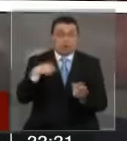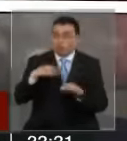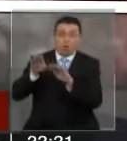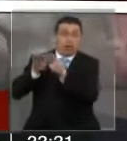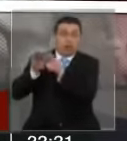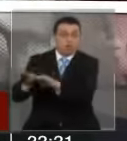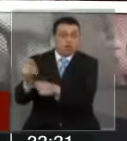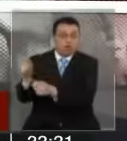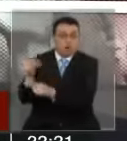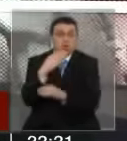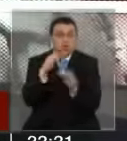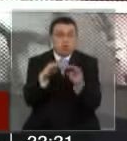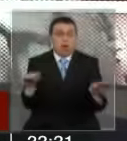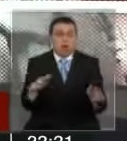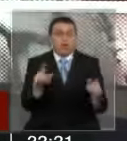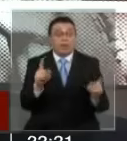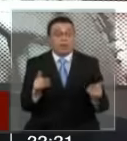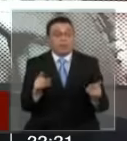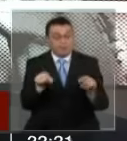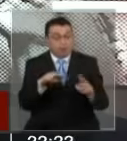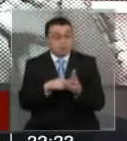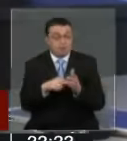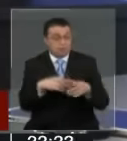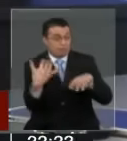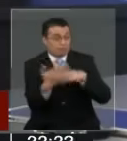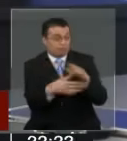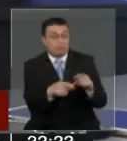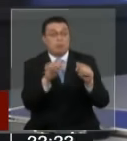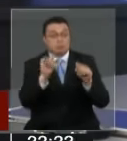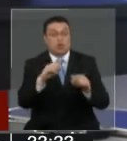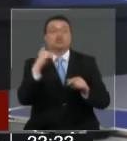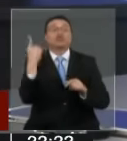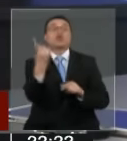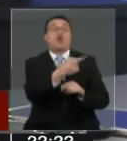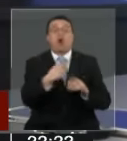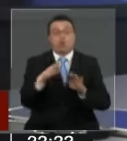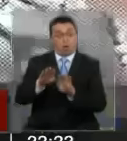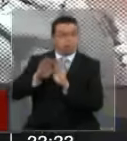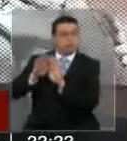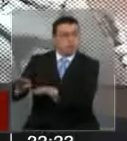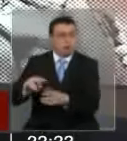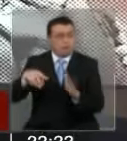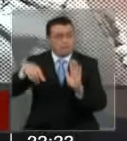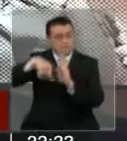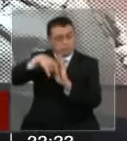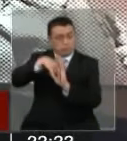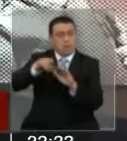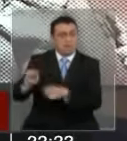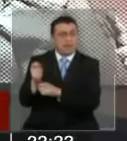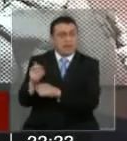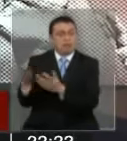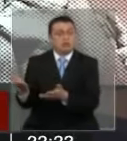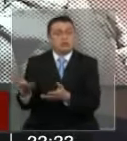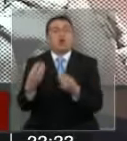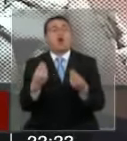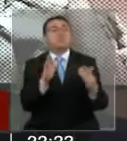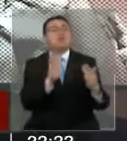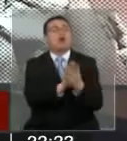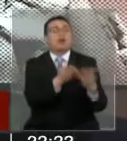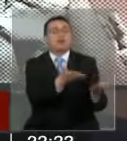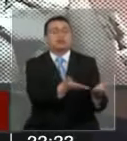movimiento. Entonces hay un problema que no solo es de orden público, sino que es un movimiento que tiene una legitimidad también entre los mismos afectados por él. ¿Cómo se enfrenta a